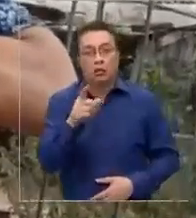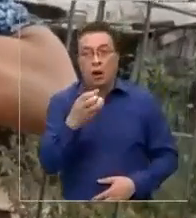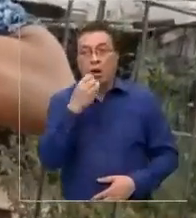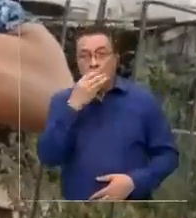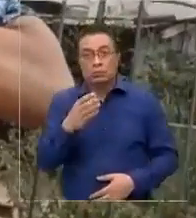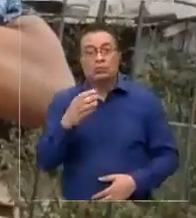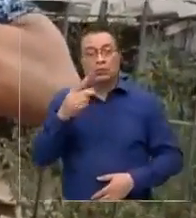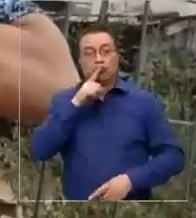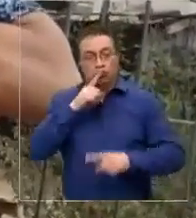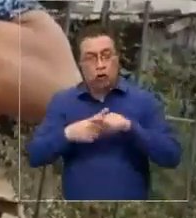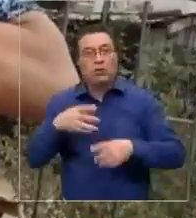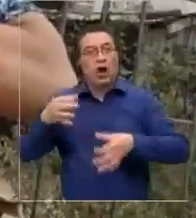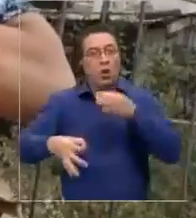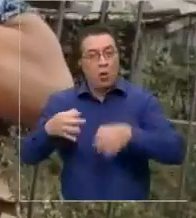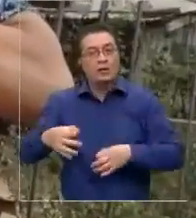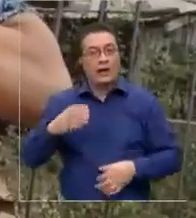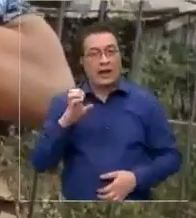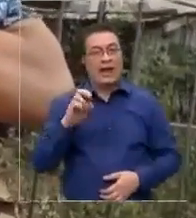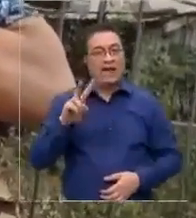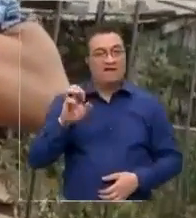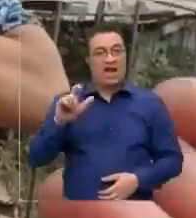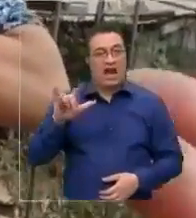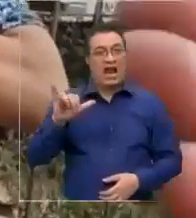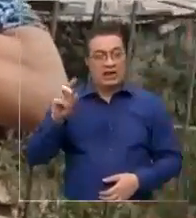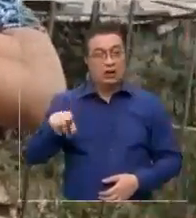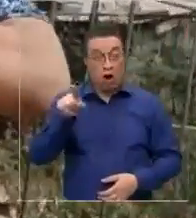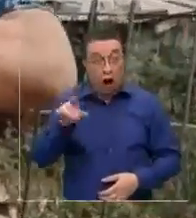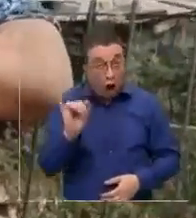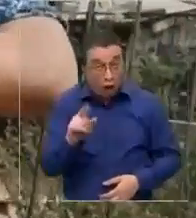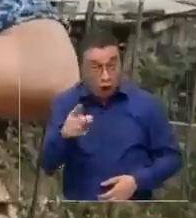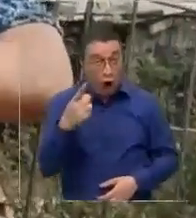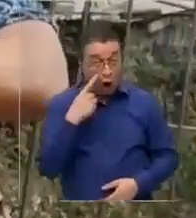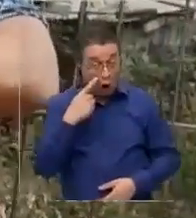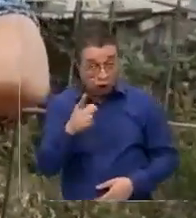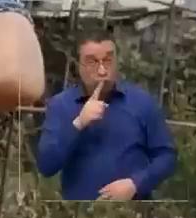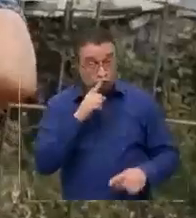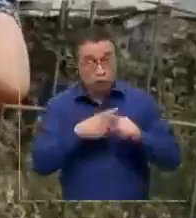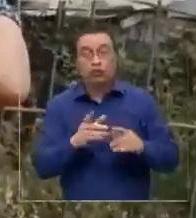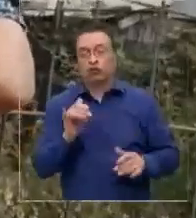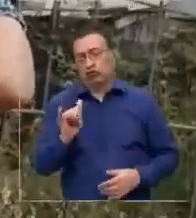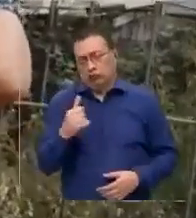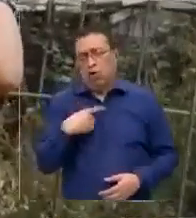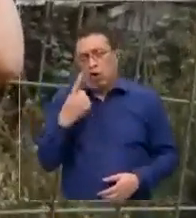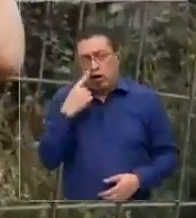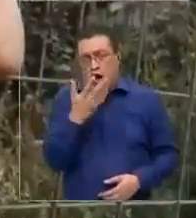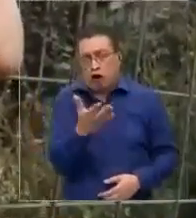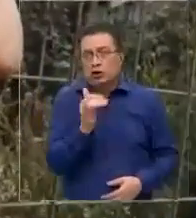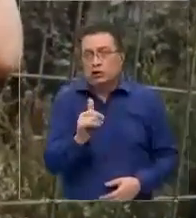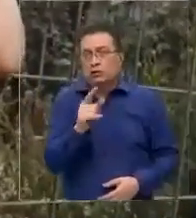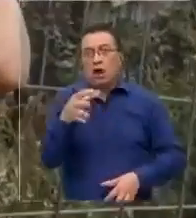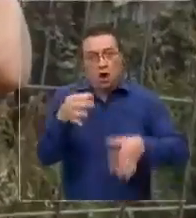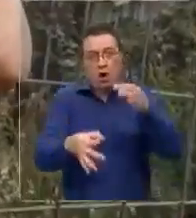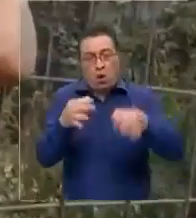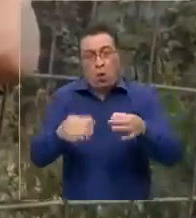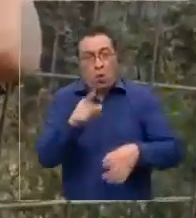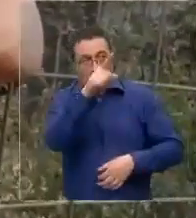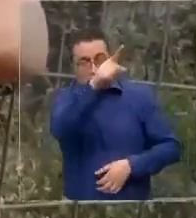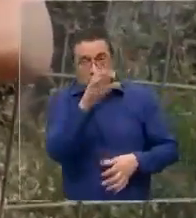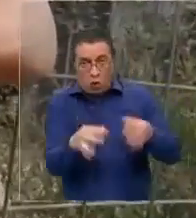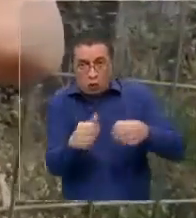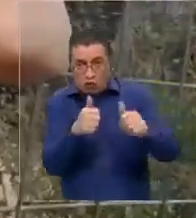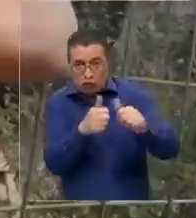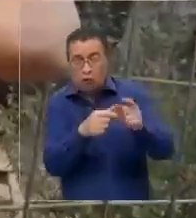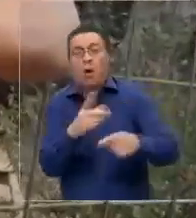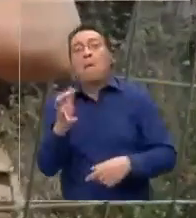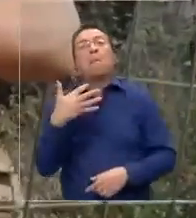nombre de la jueza, por la Evelyn. Pero ella, usted la ubicaba de nombre. De nombre, sí, pues sí sabemos que ella es la jueza de aquí. ¿Y por